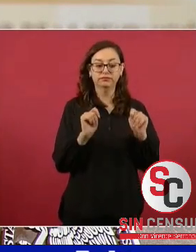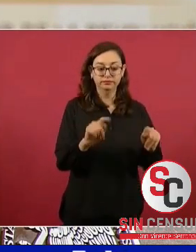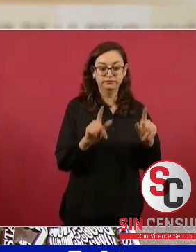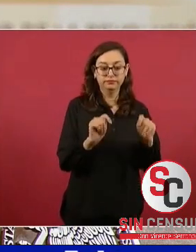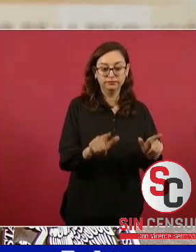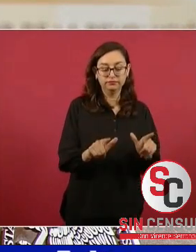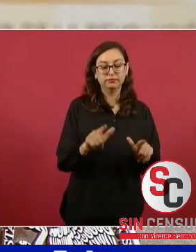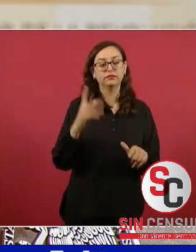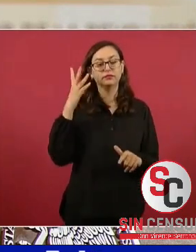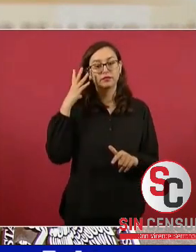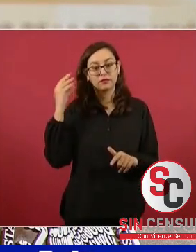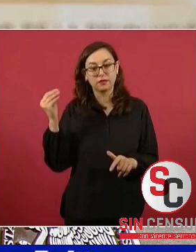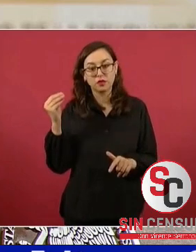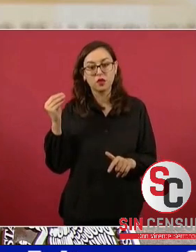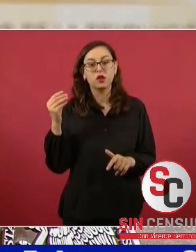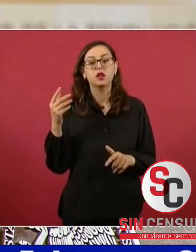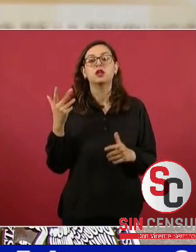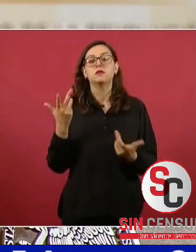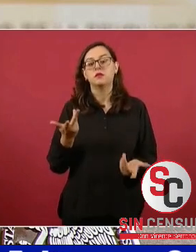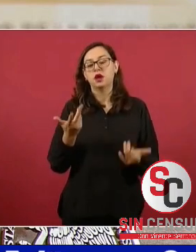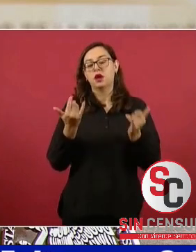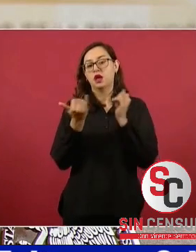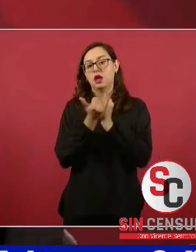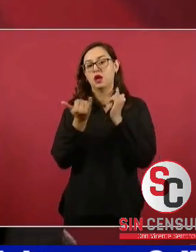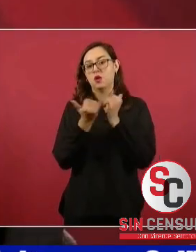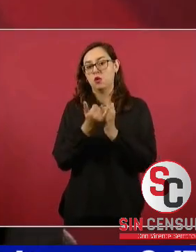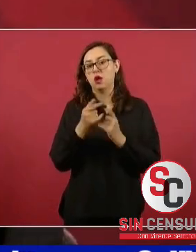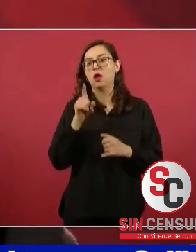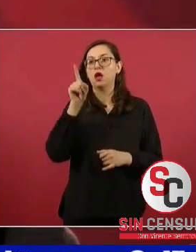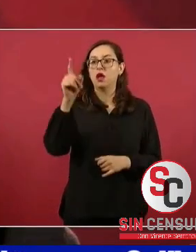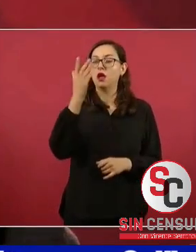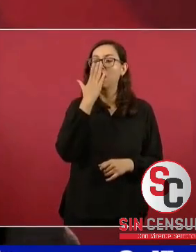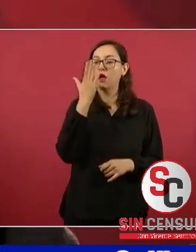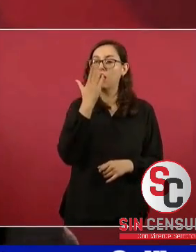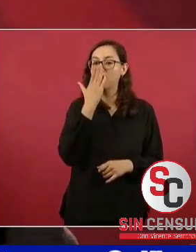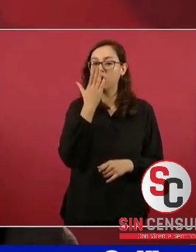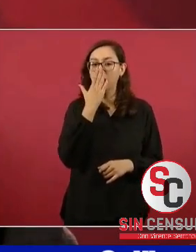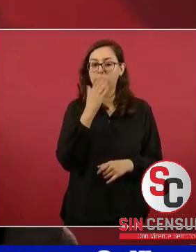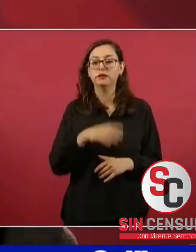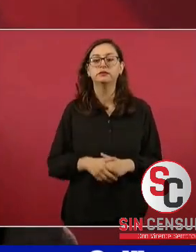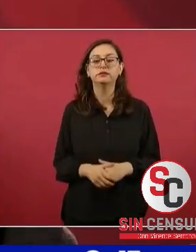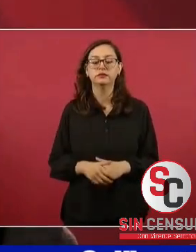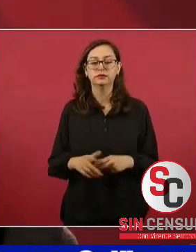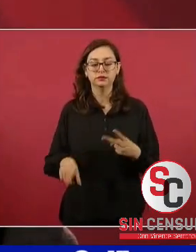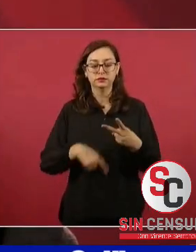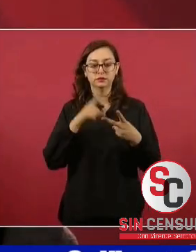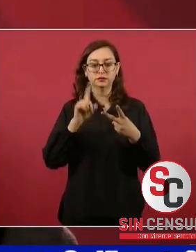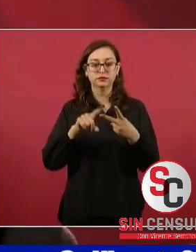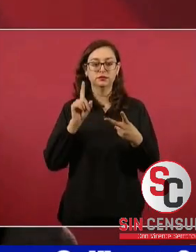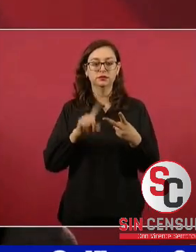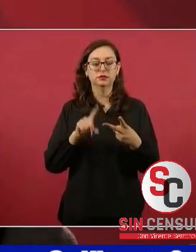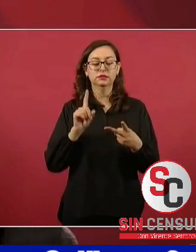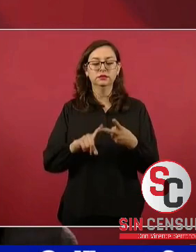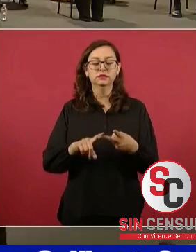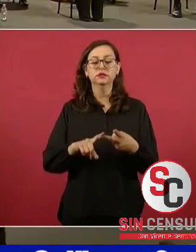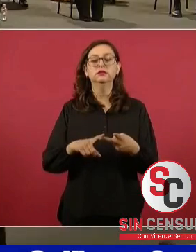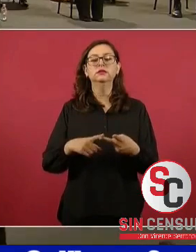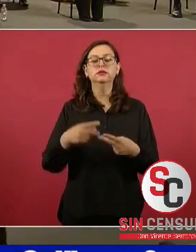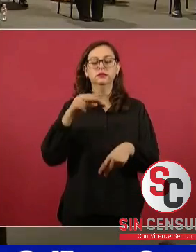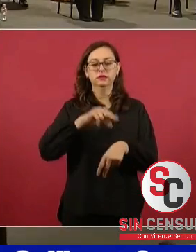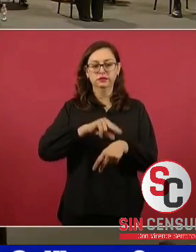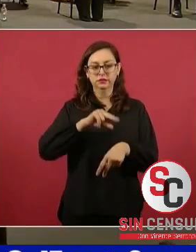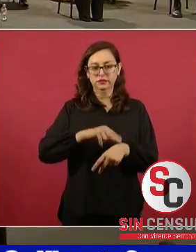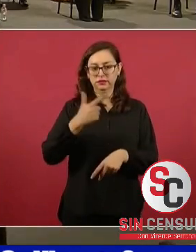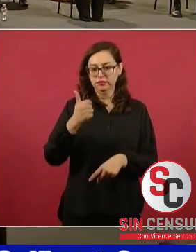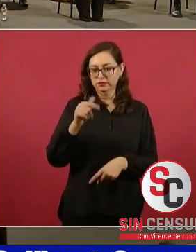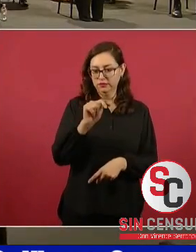las acciones multidisciplinarias desplegadas en Sonora. En segundo lugar, el doctor Hugo López-Gatell